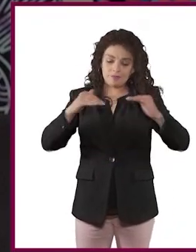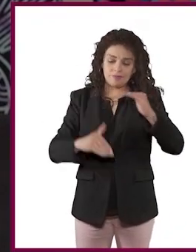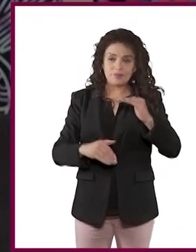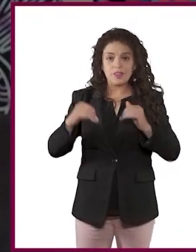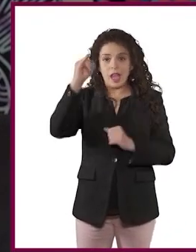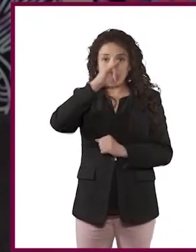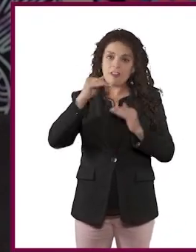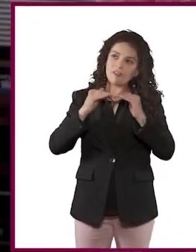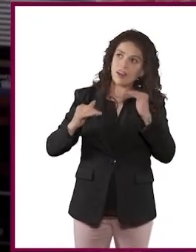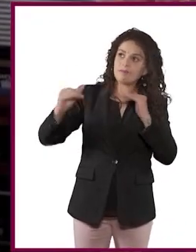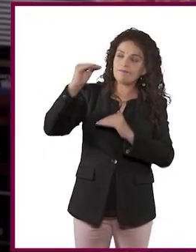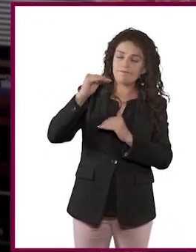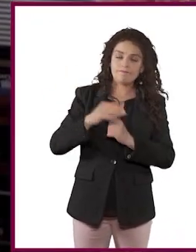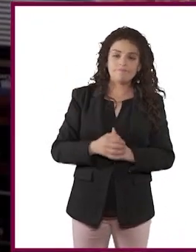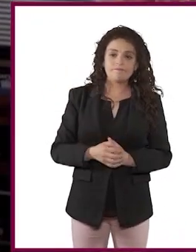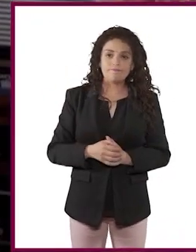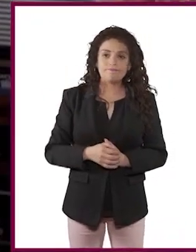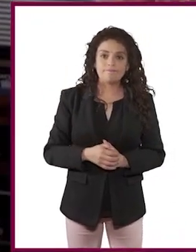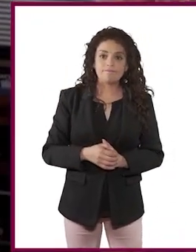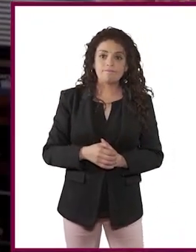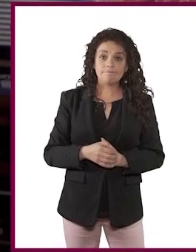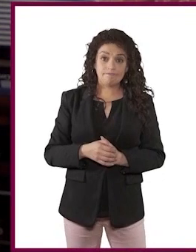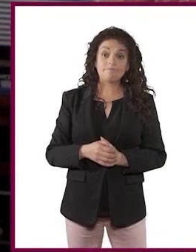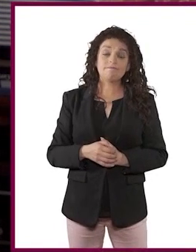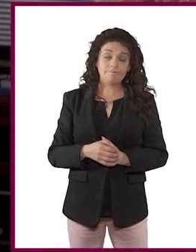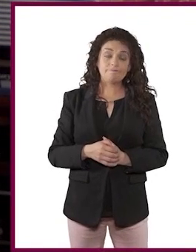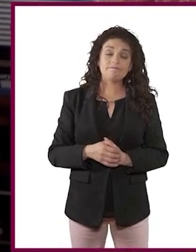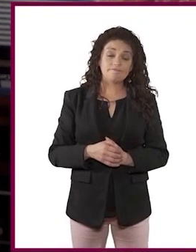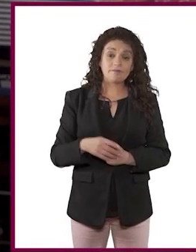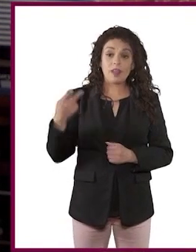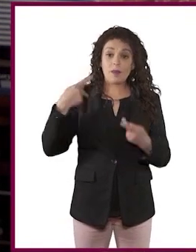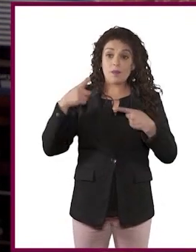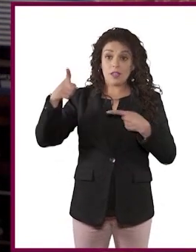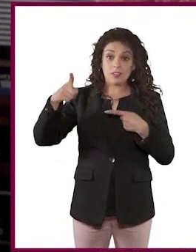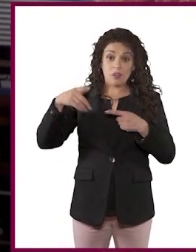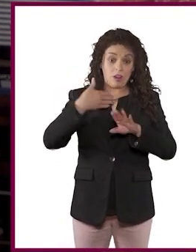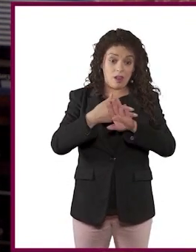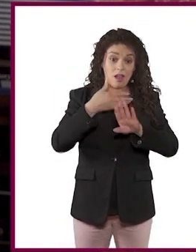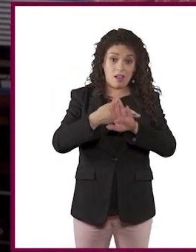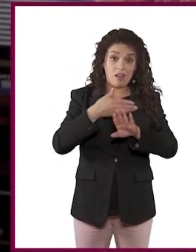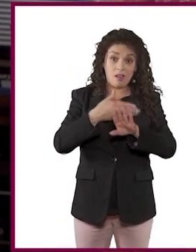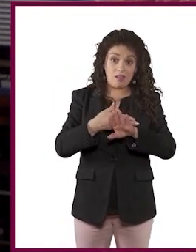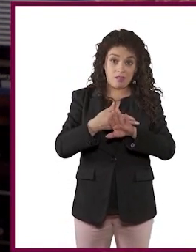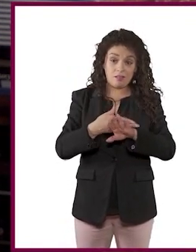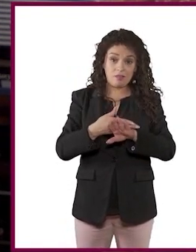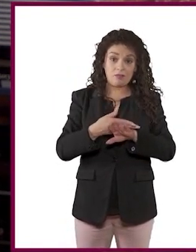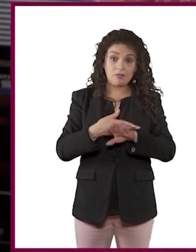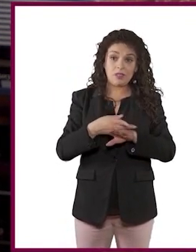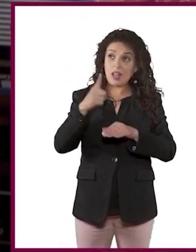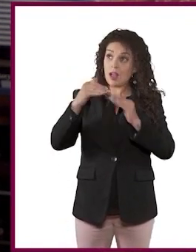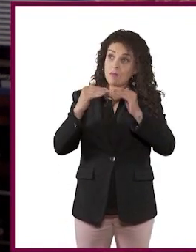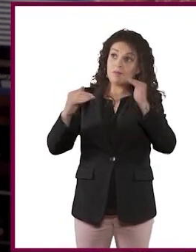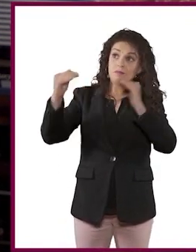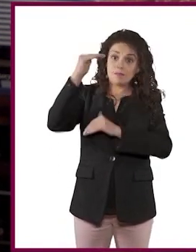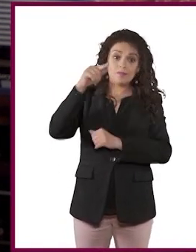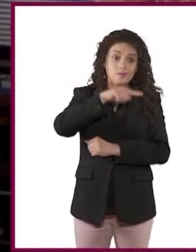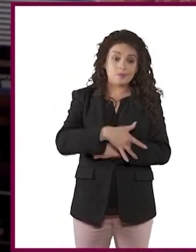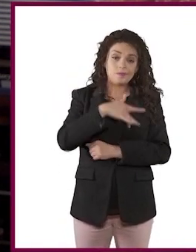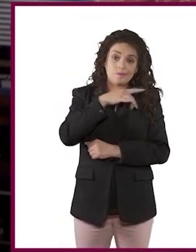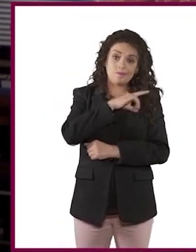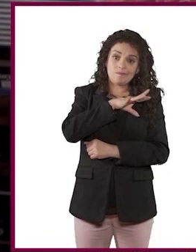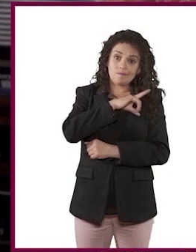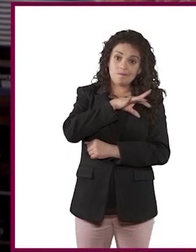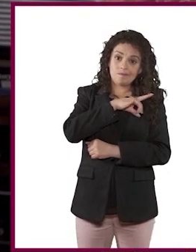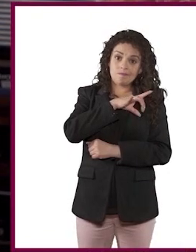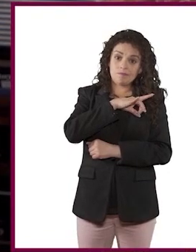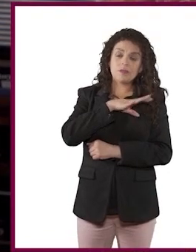jerarquía subordinada. Si la persona que agrede es jerárquicamente superior a ti o a la víctima y temen una represalia